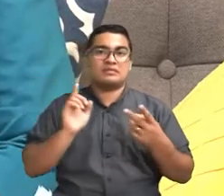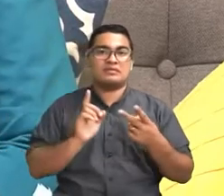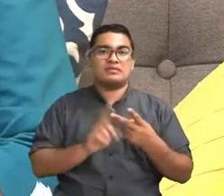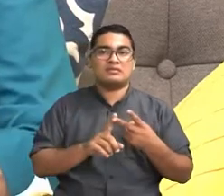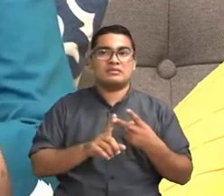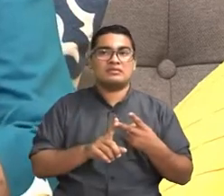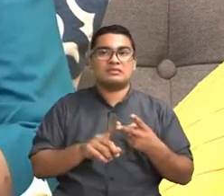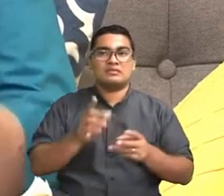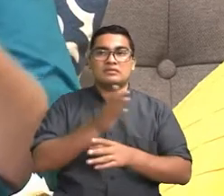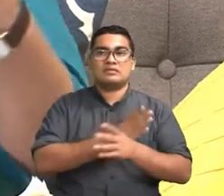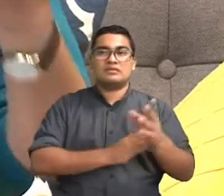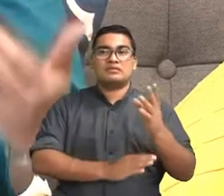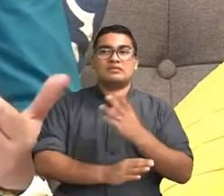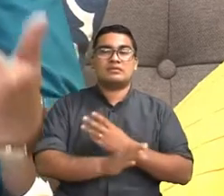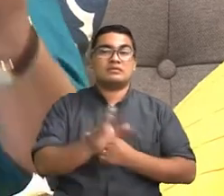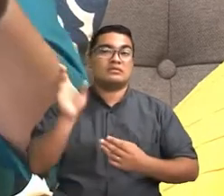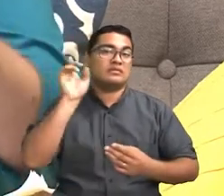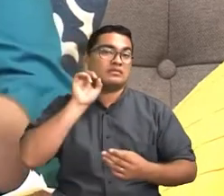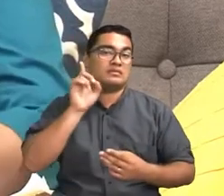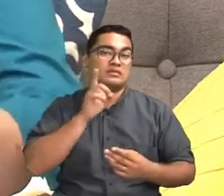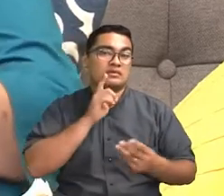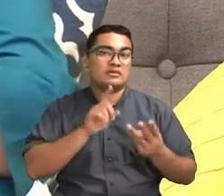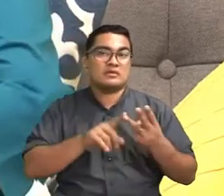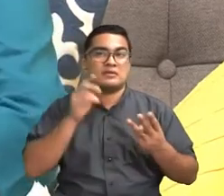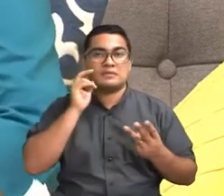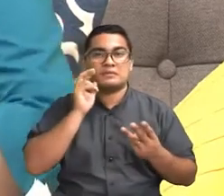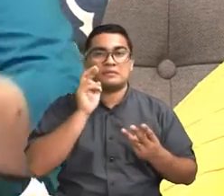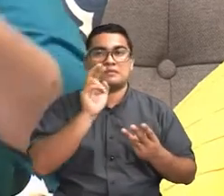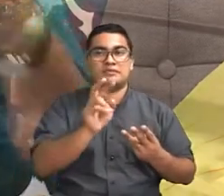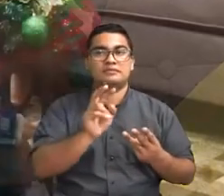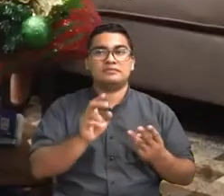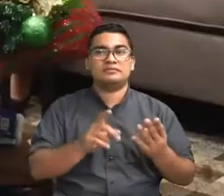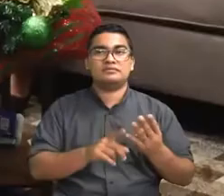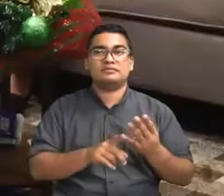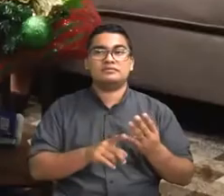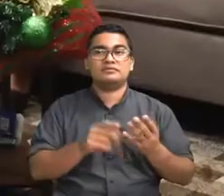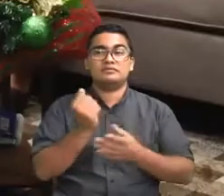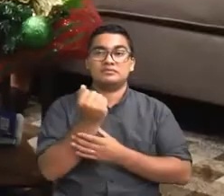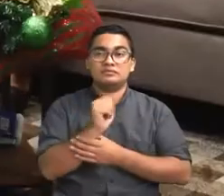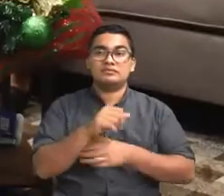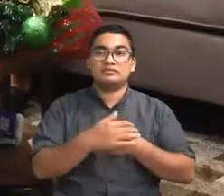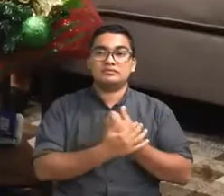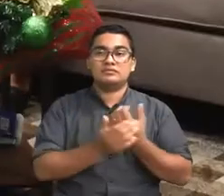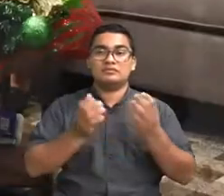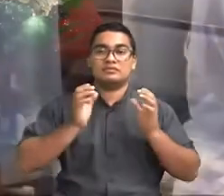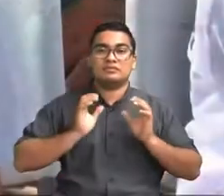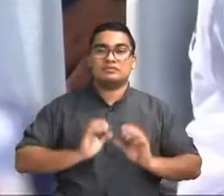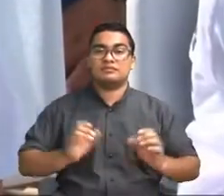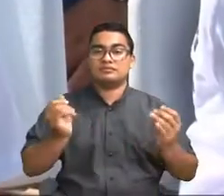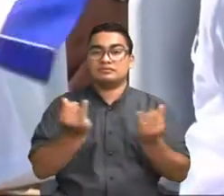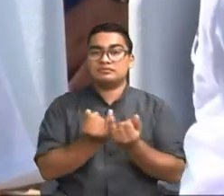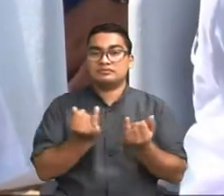sido discapacidades auditivas, visuales, psicomotoras, etcétera. Y que